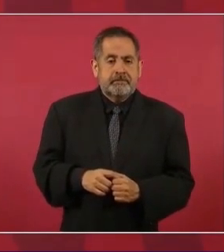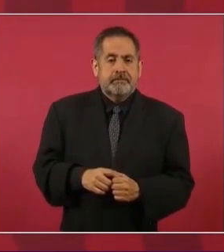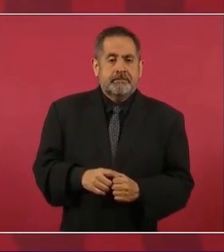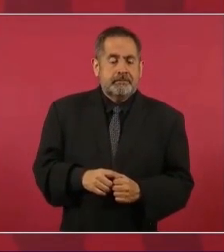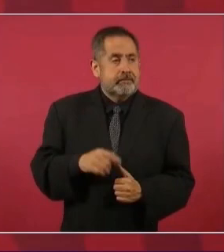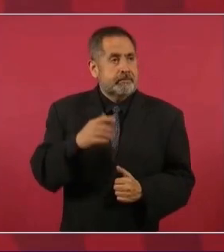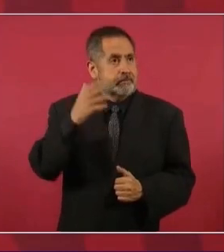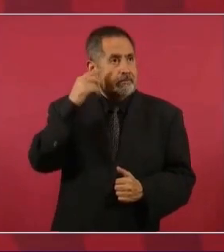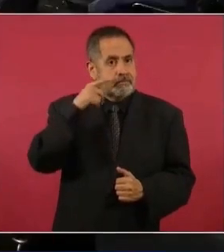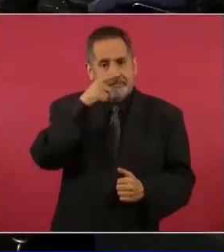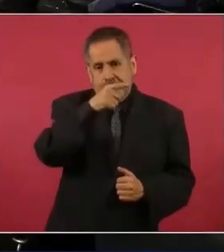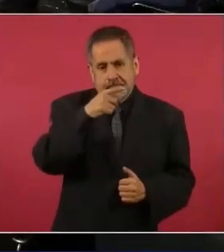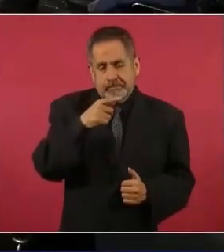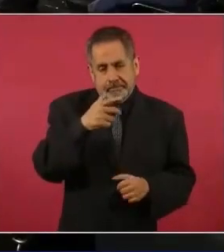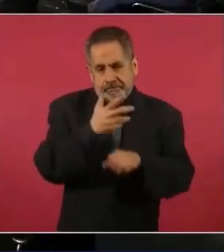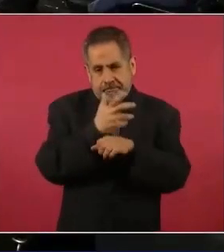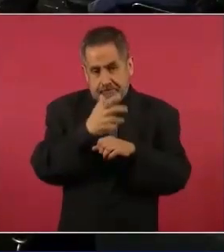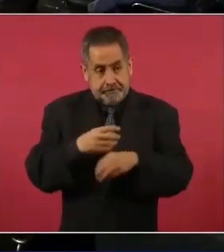no teniendo